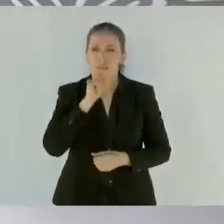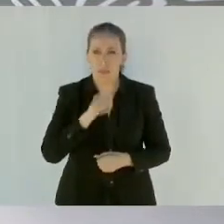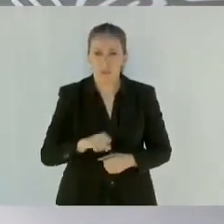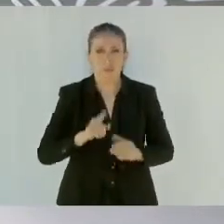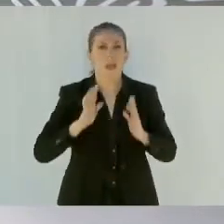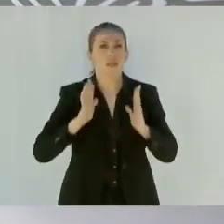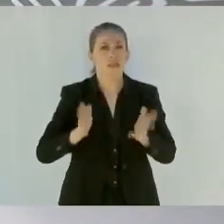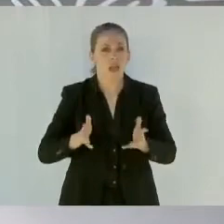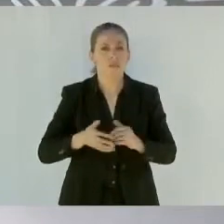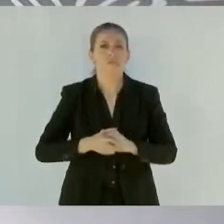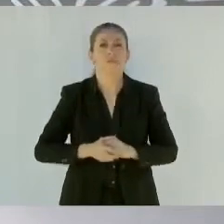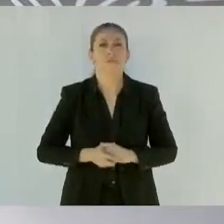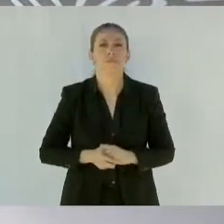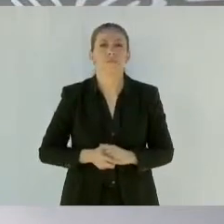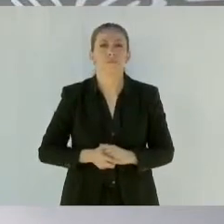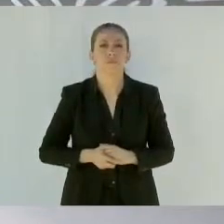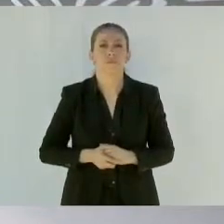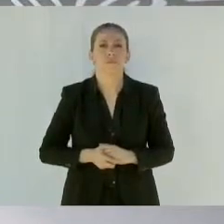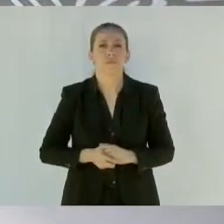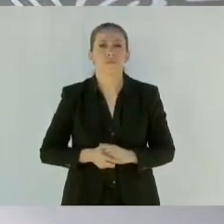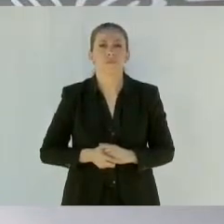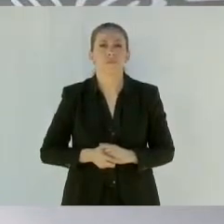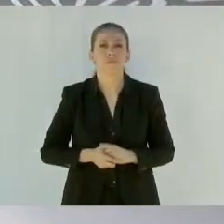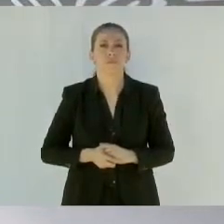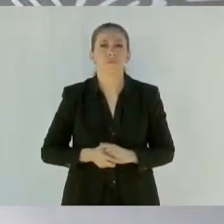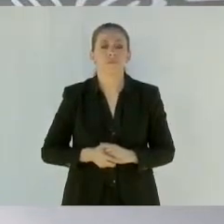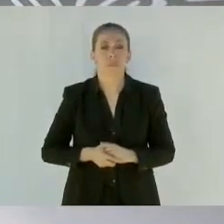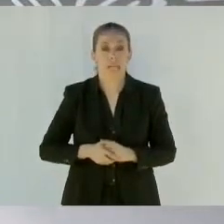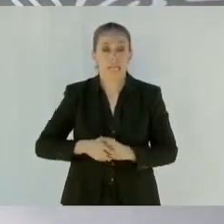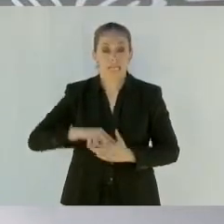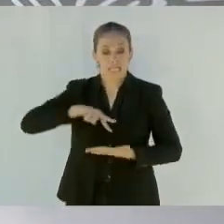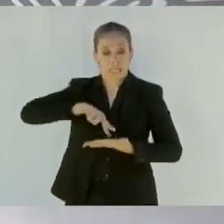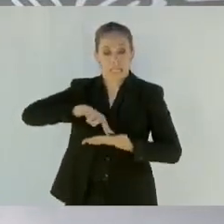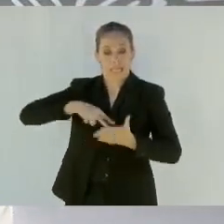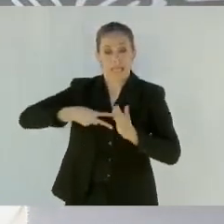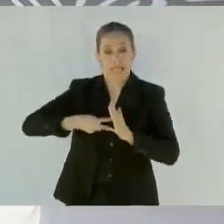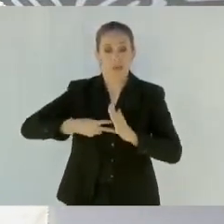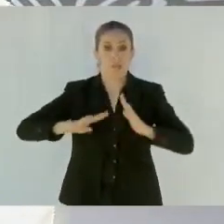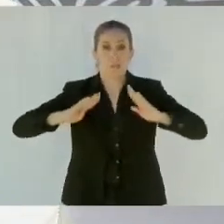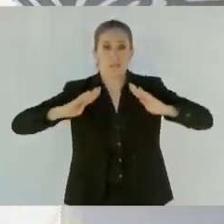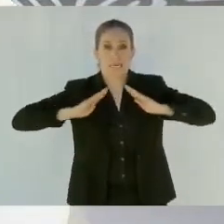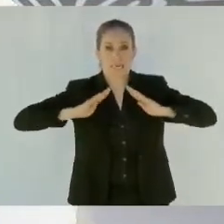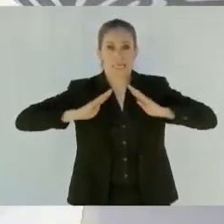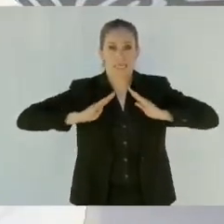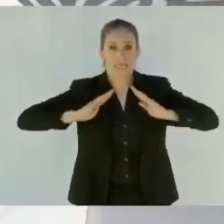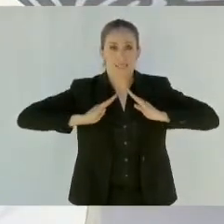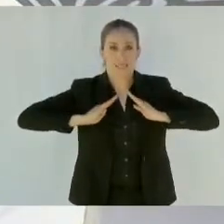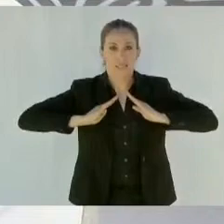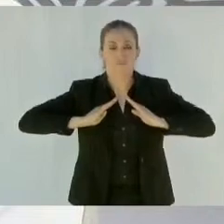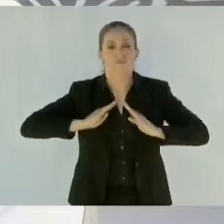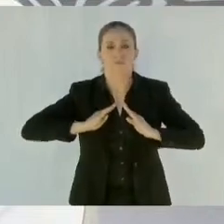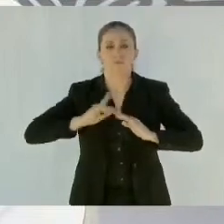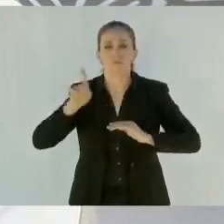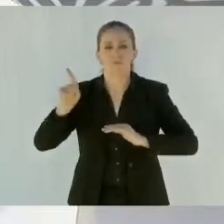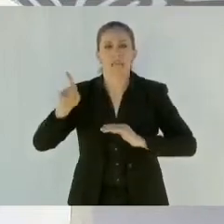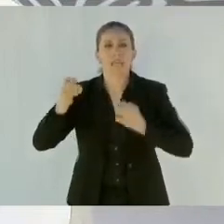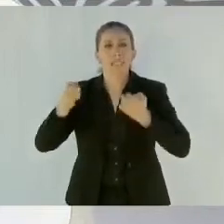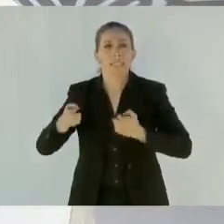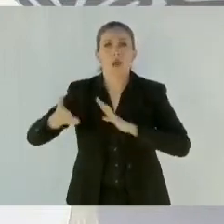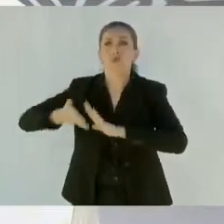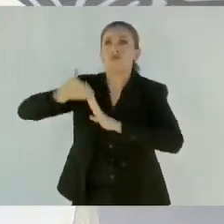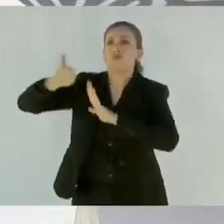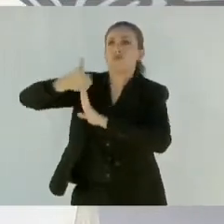también lo están haciendo los ingenieros militares, están construyendo una sucursal del Banco